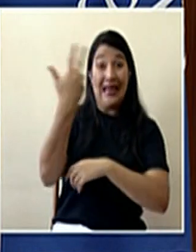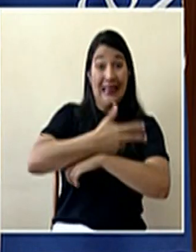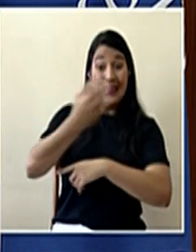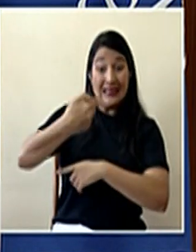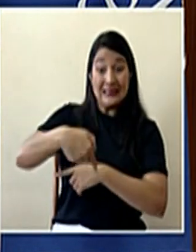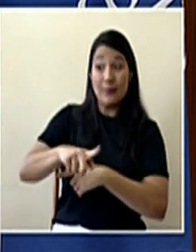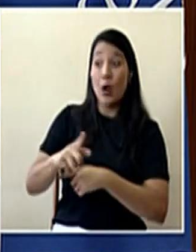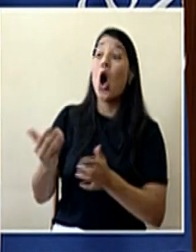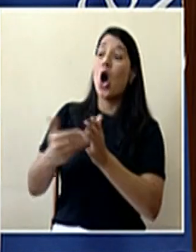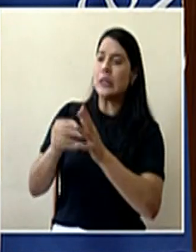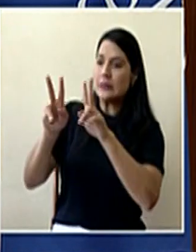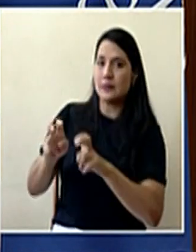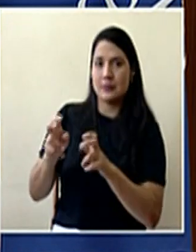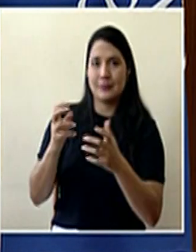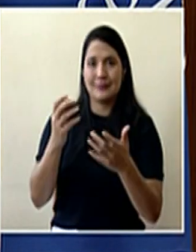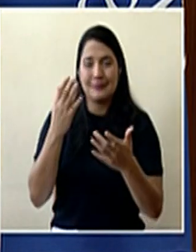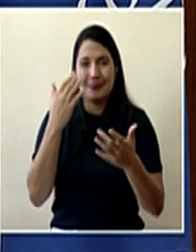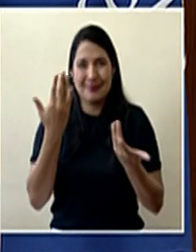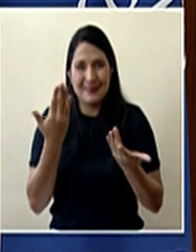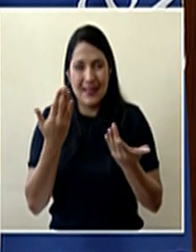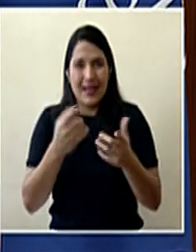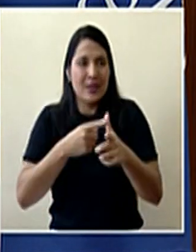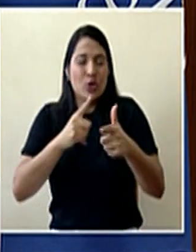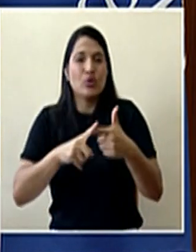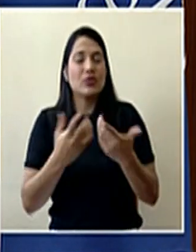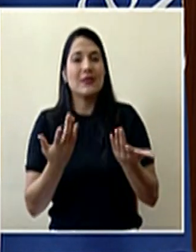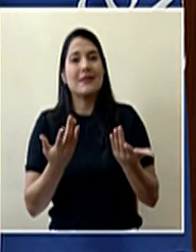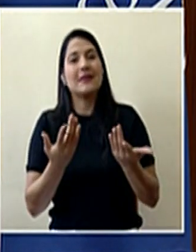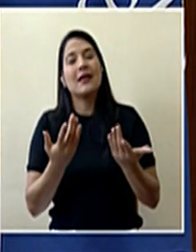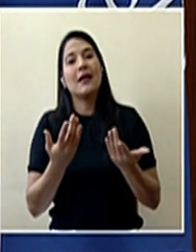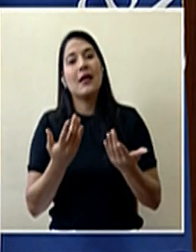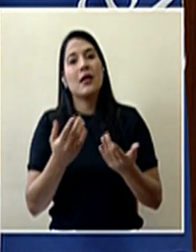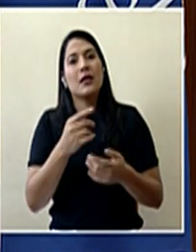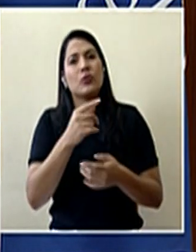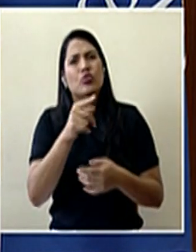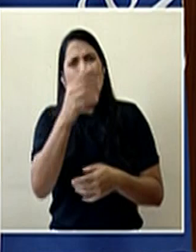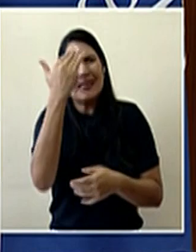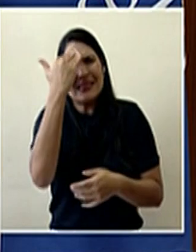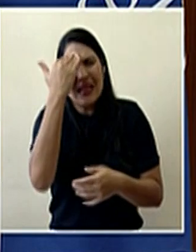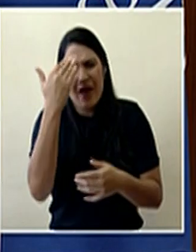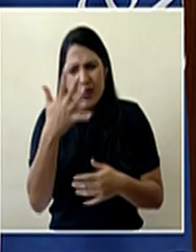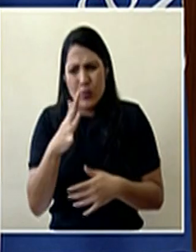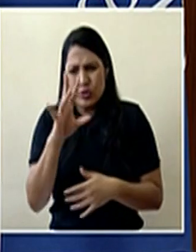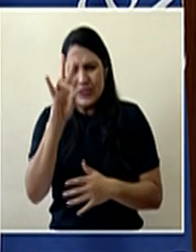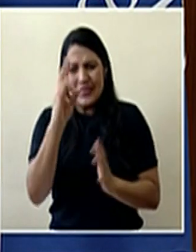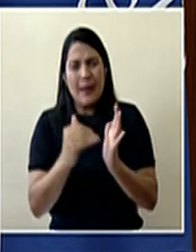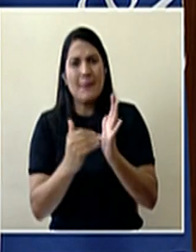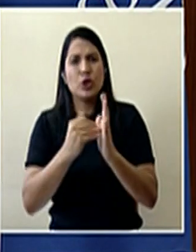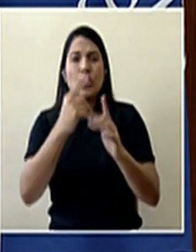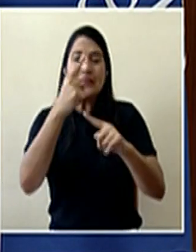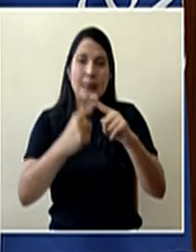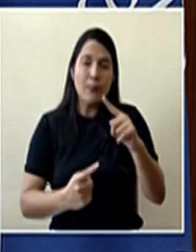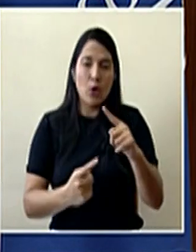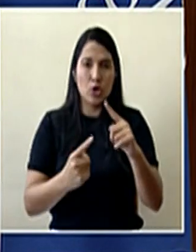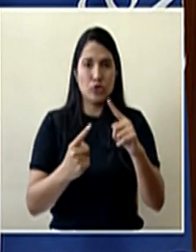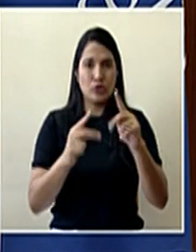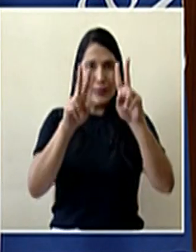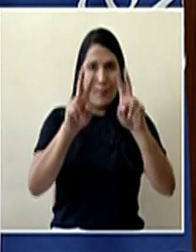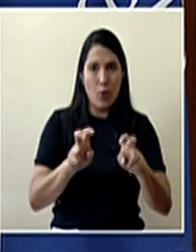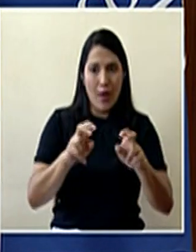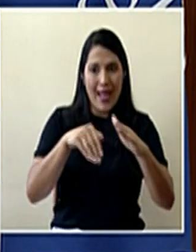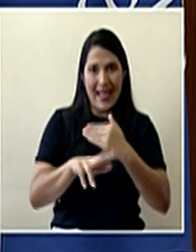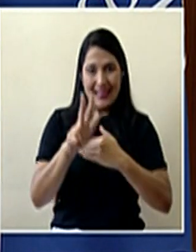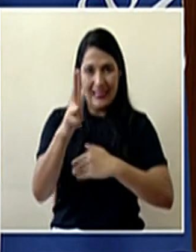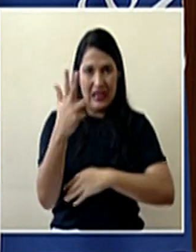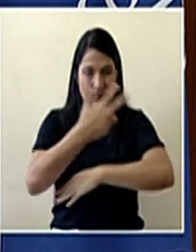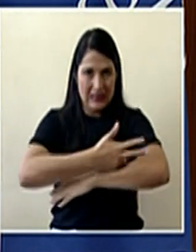millones, para ver si sale otro porcentaje positivo. O sea, imagínense que estamos hablando de 7,5 millones de pruebas en 3 días. Eso, la